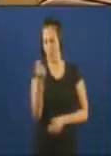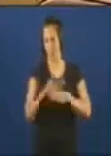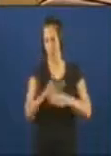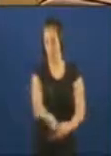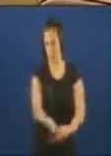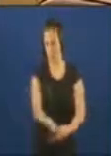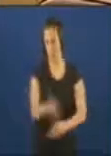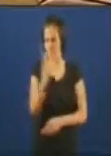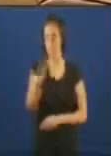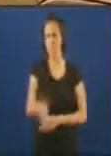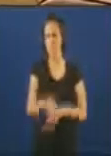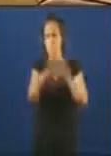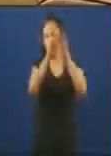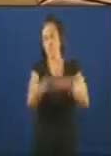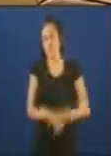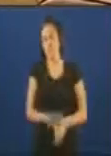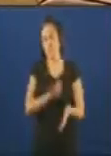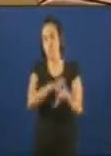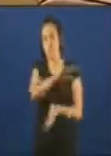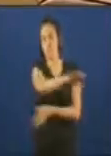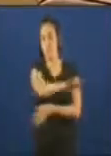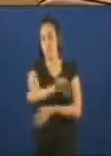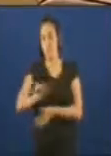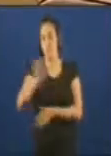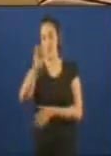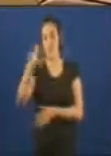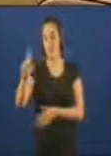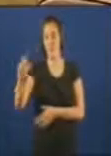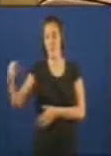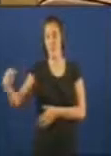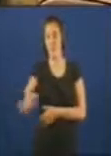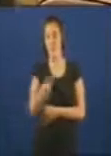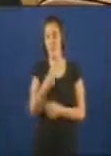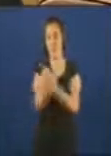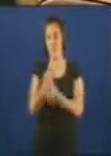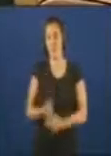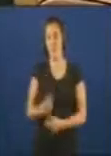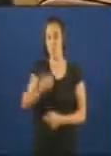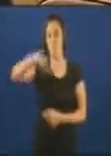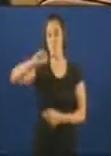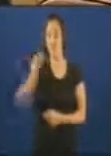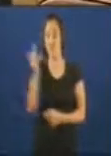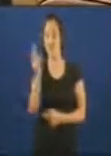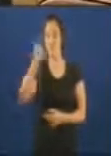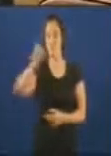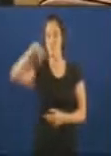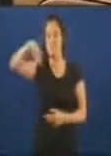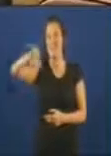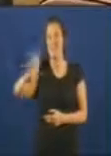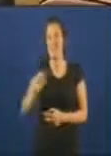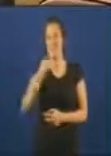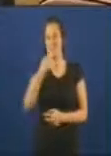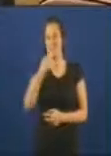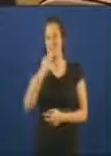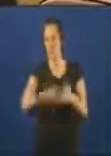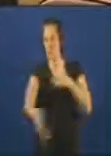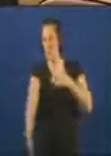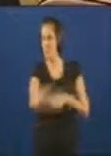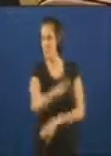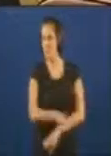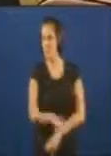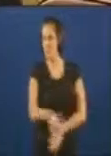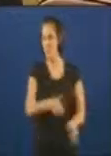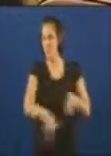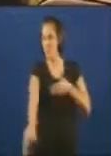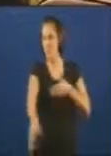o informe encargado polo FROP, a consultora McKinsey, conclúe que o futuro que lle agarda é ser